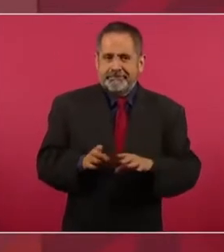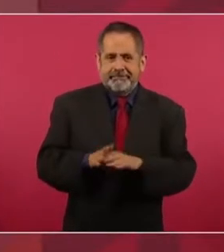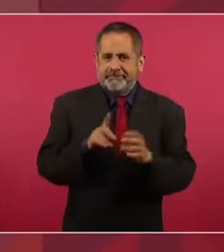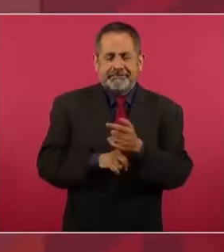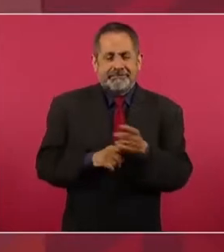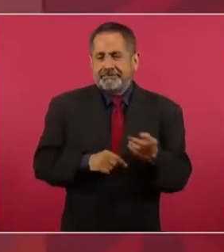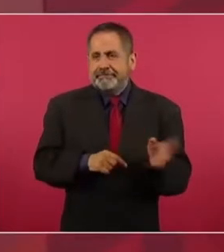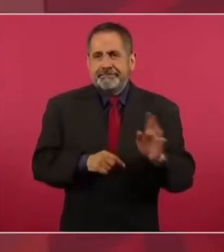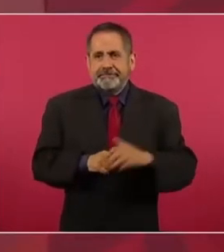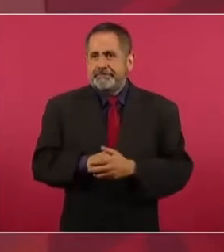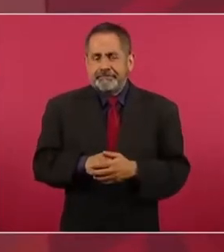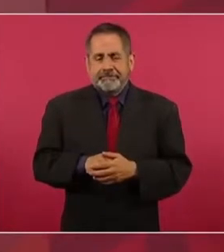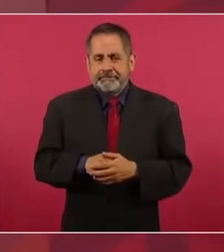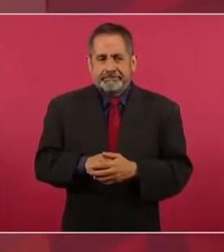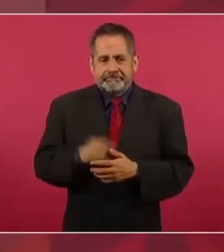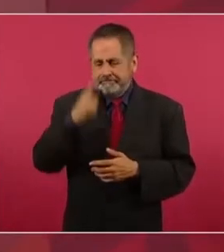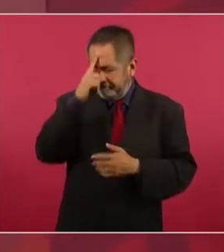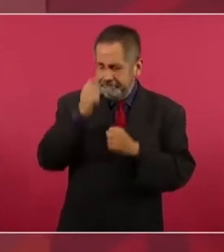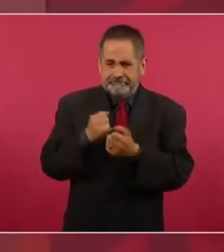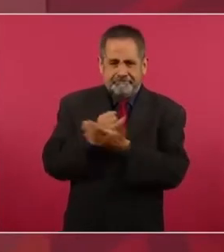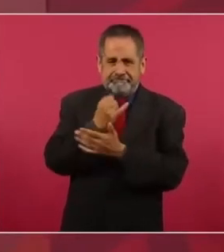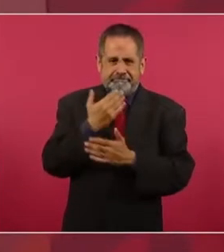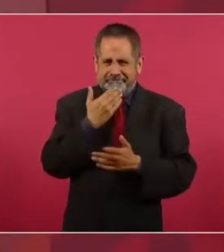con convicción,